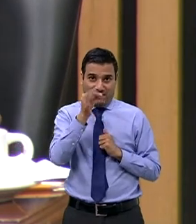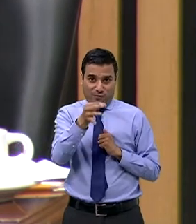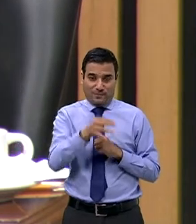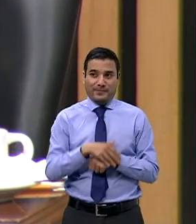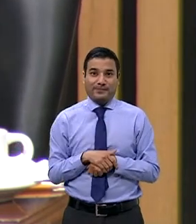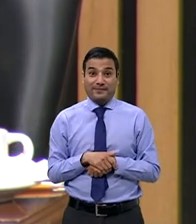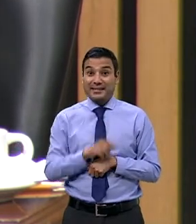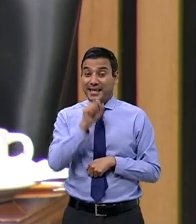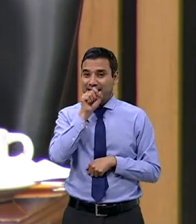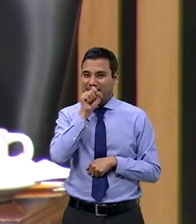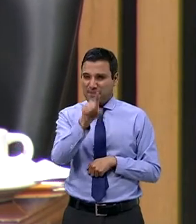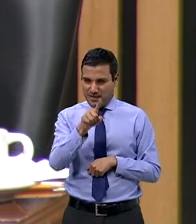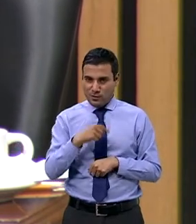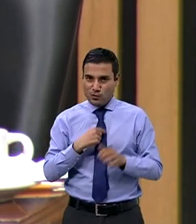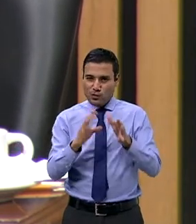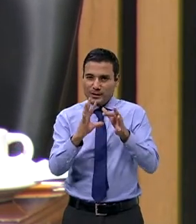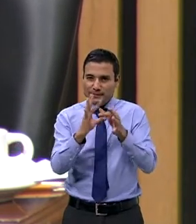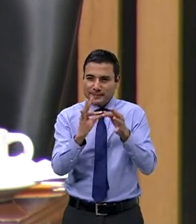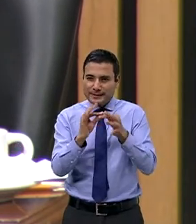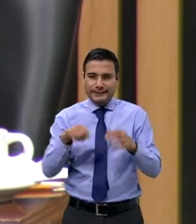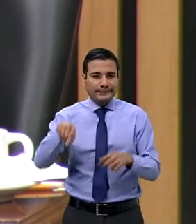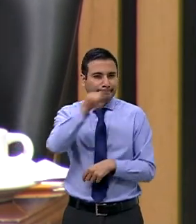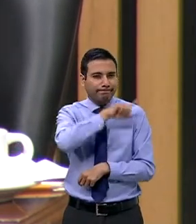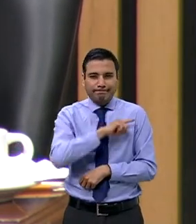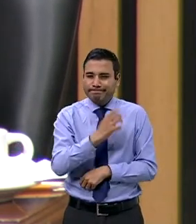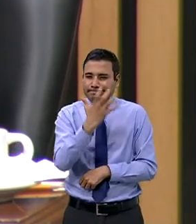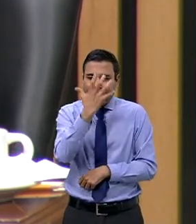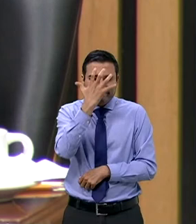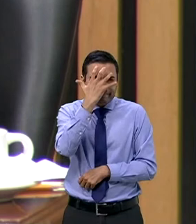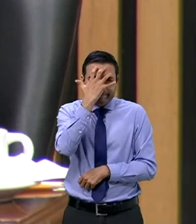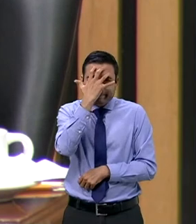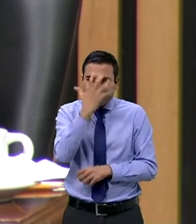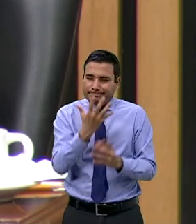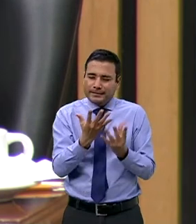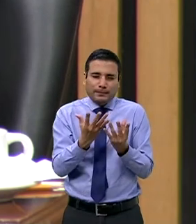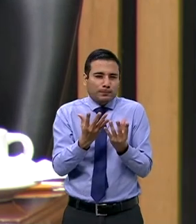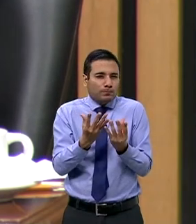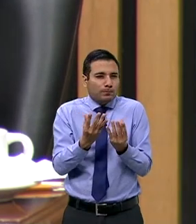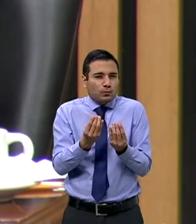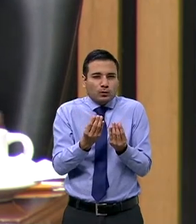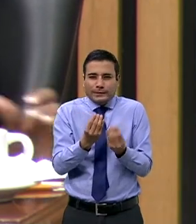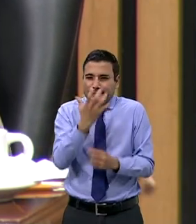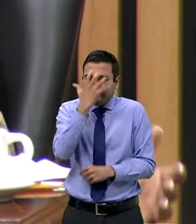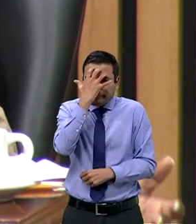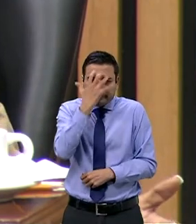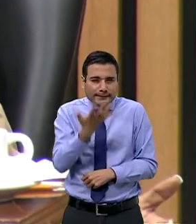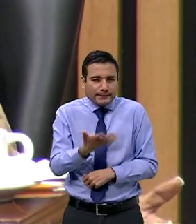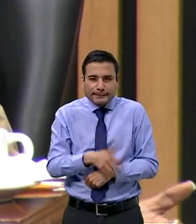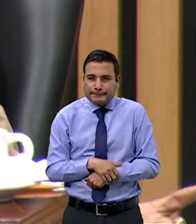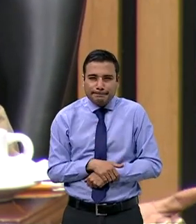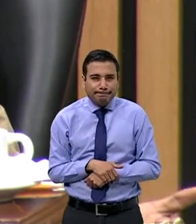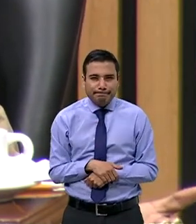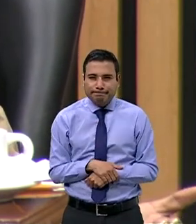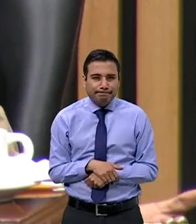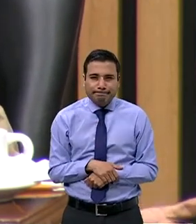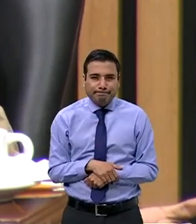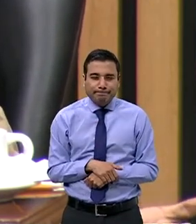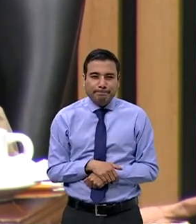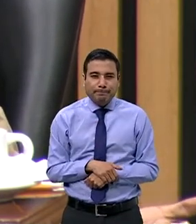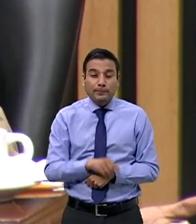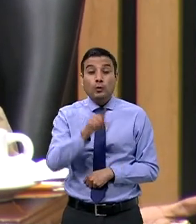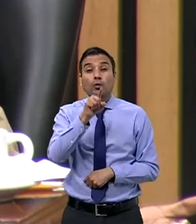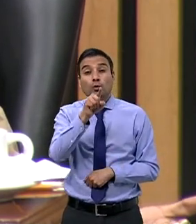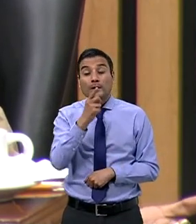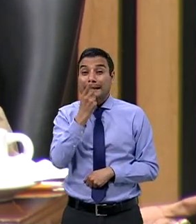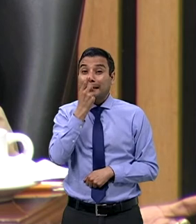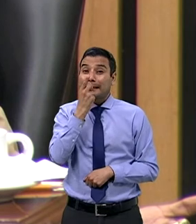para decirles que es penoso muy penoso que decir que si no se